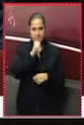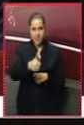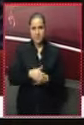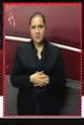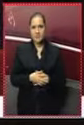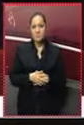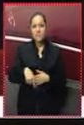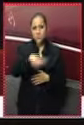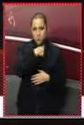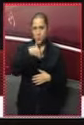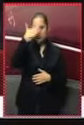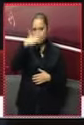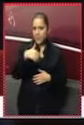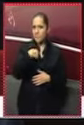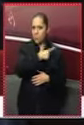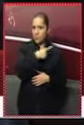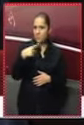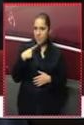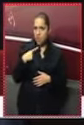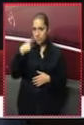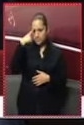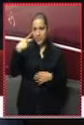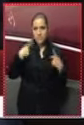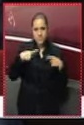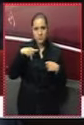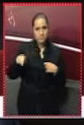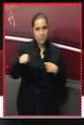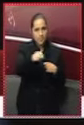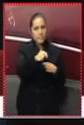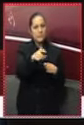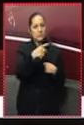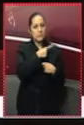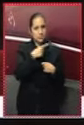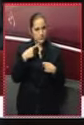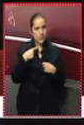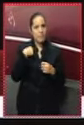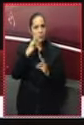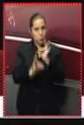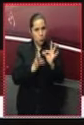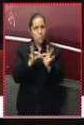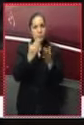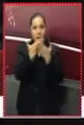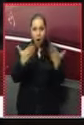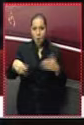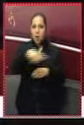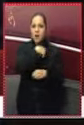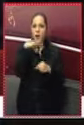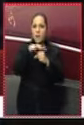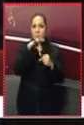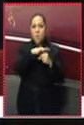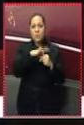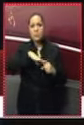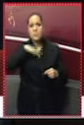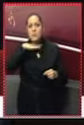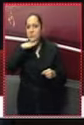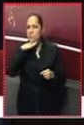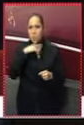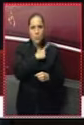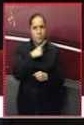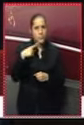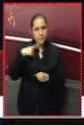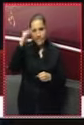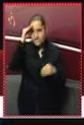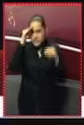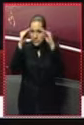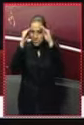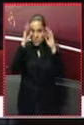estamos cumpliendo. Y la estamos cumpliendo votando con conciencia, con la representación que nos da solo una